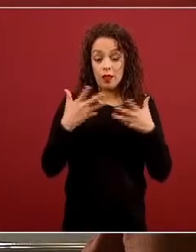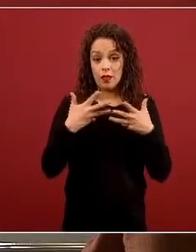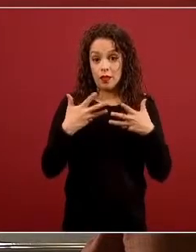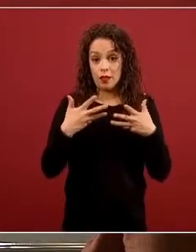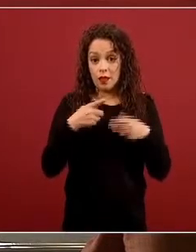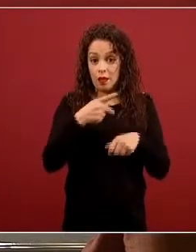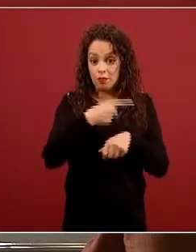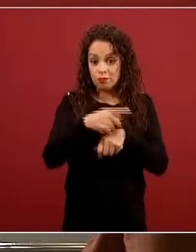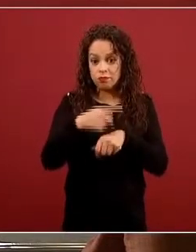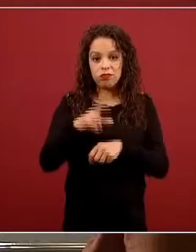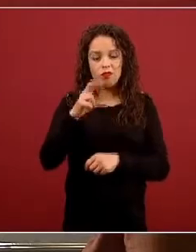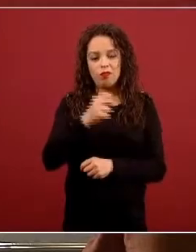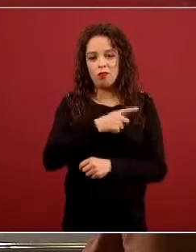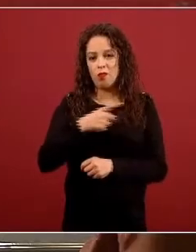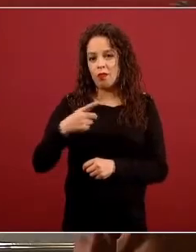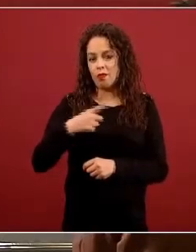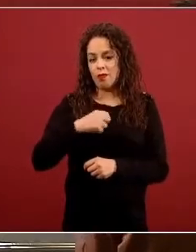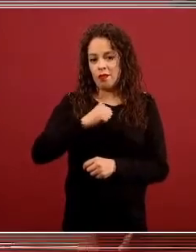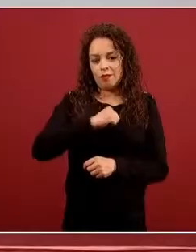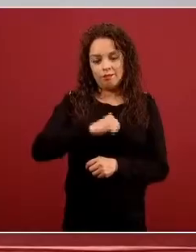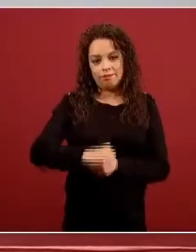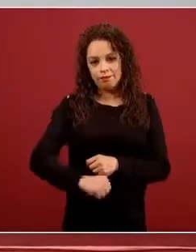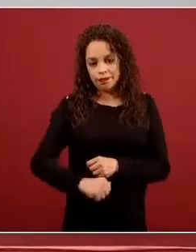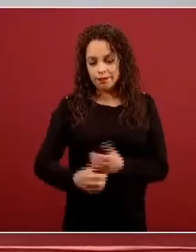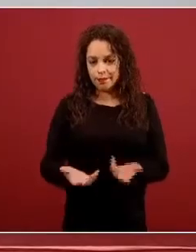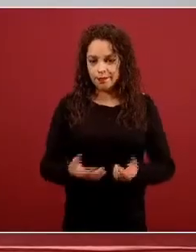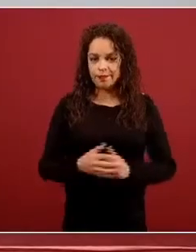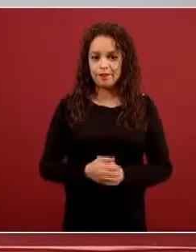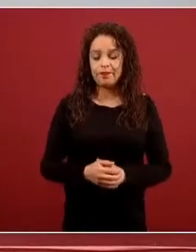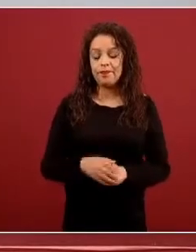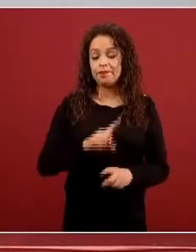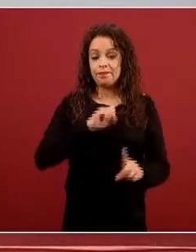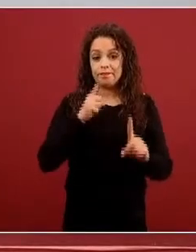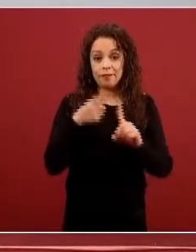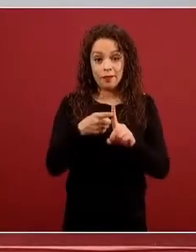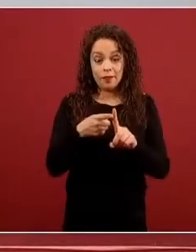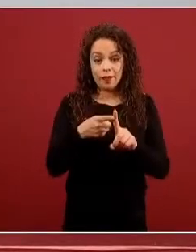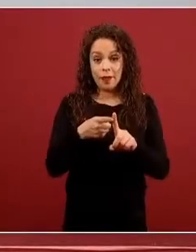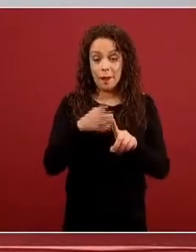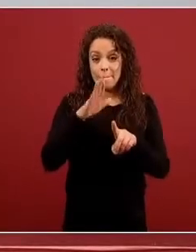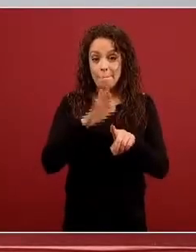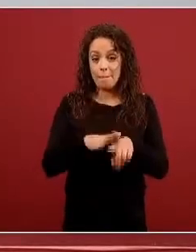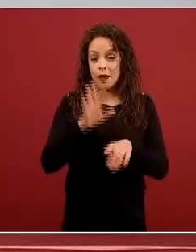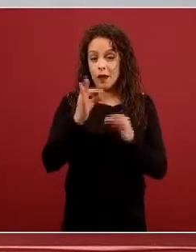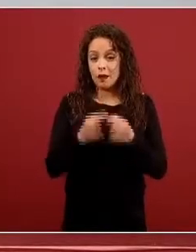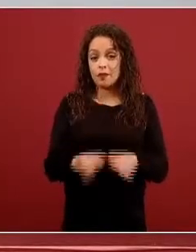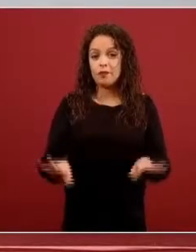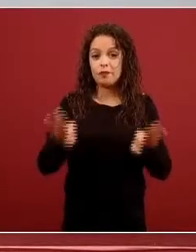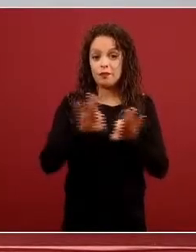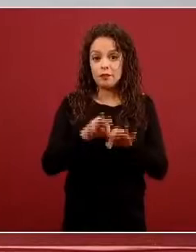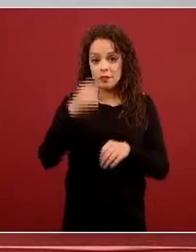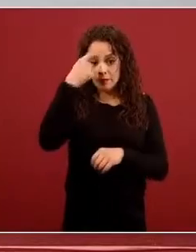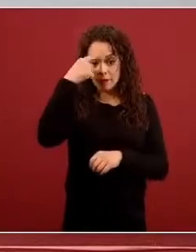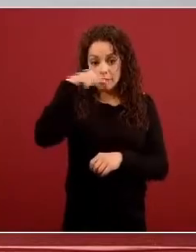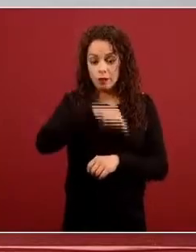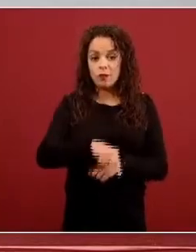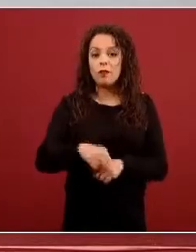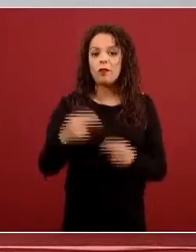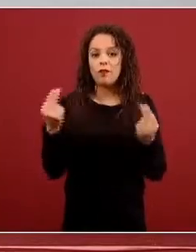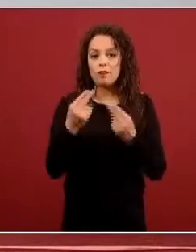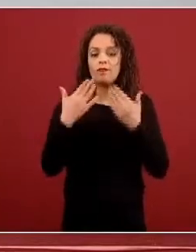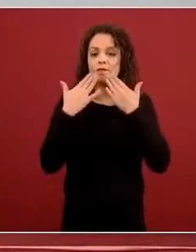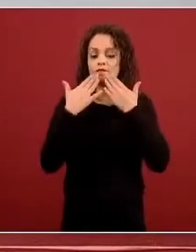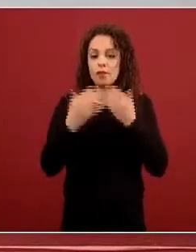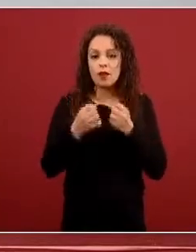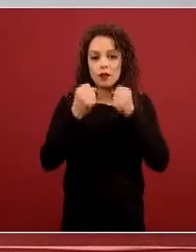necropsias. Ahora, nuestro pilar fundamental, nuevamente regresando al punto de garantizar la bioseguridad de los